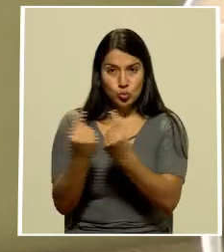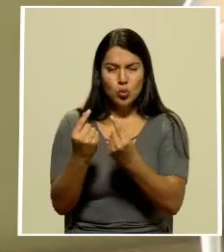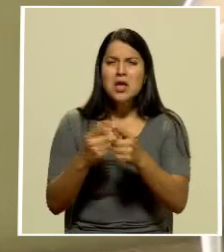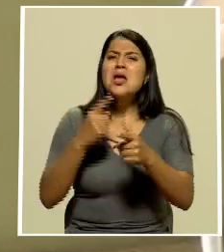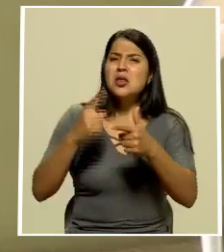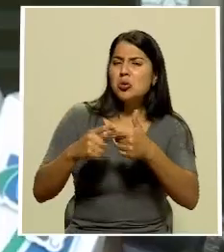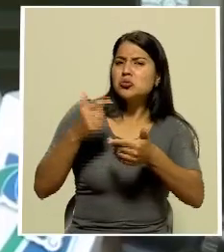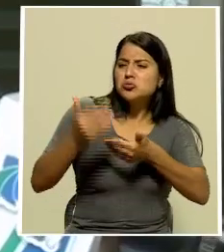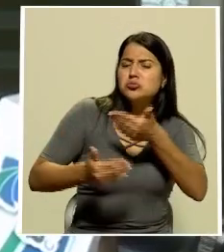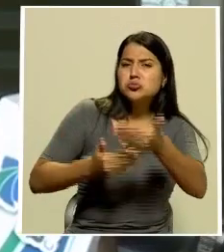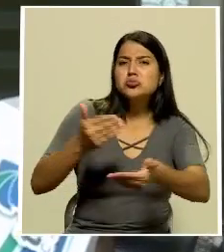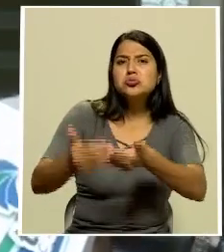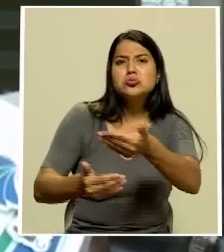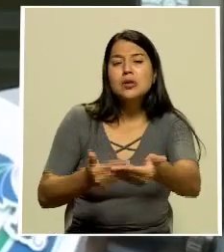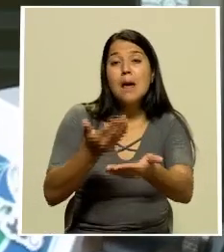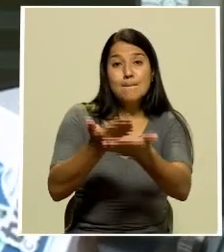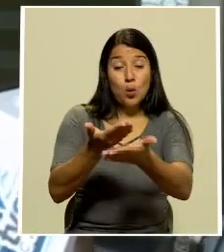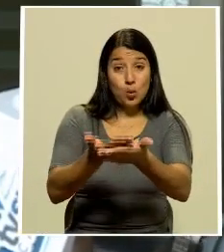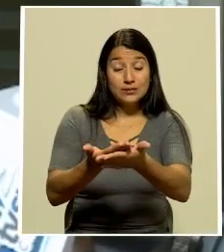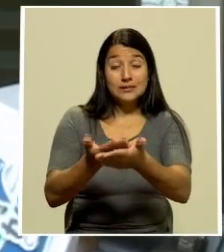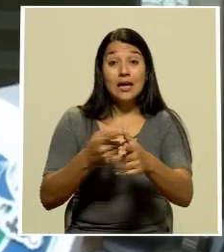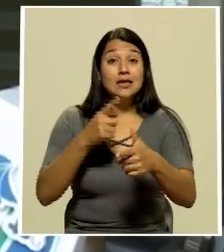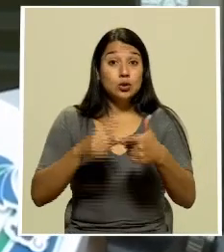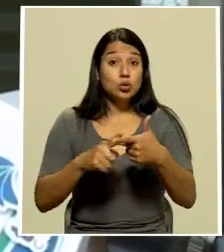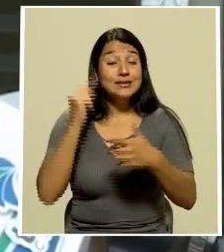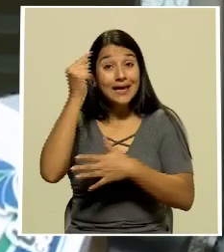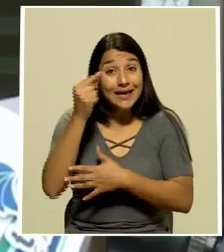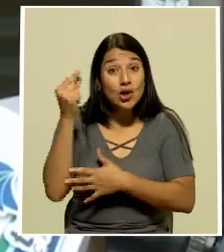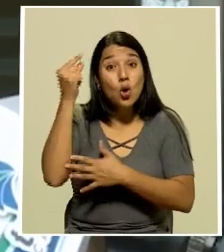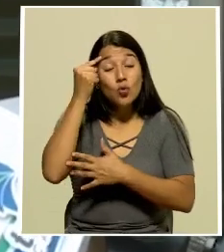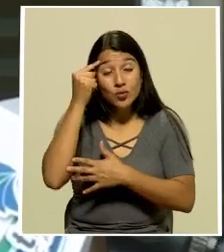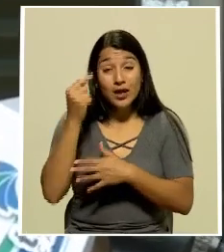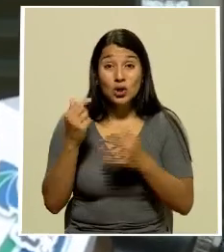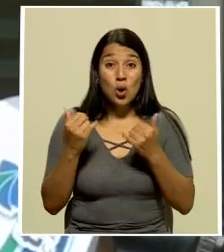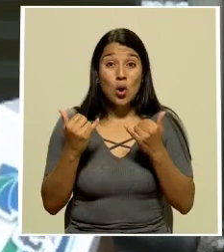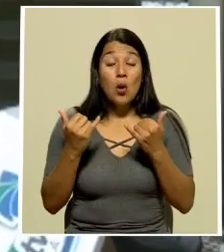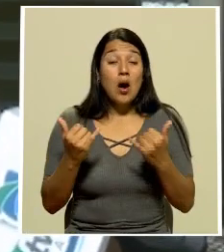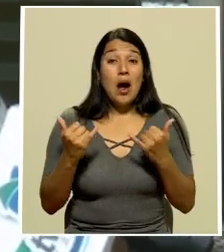van convergiendo ahí esas propuestas, de manera que el gobierno está convocando a esa